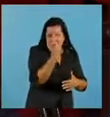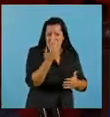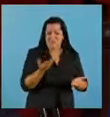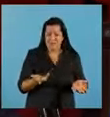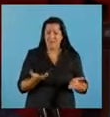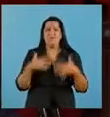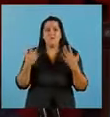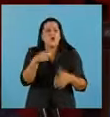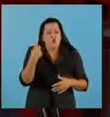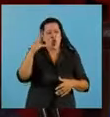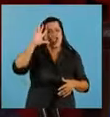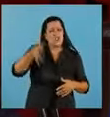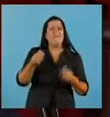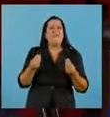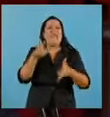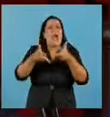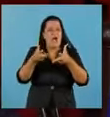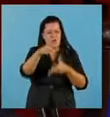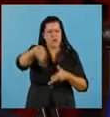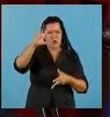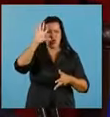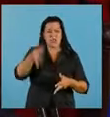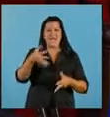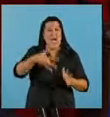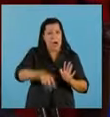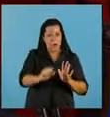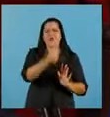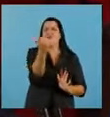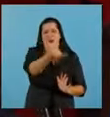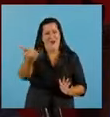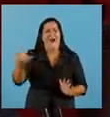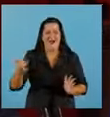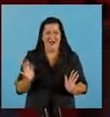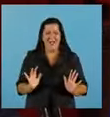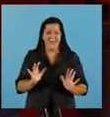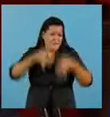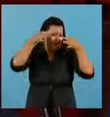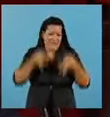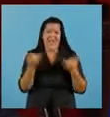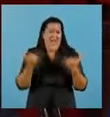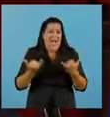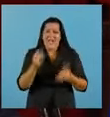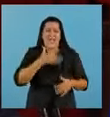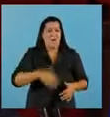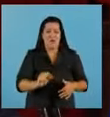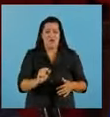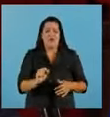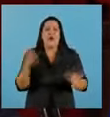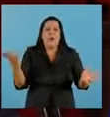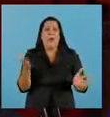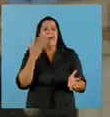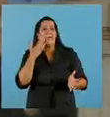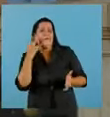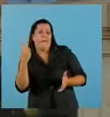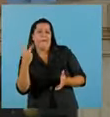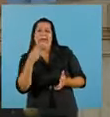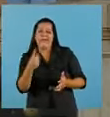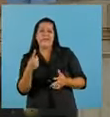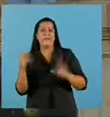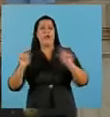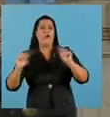Todos saben de lo que estoy hablando. El aborto sucede. Es un hecho. Y es solo esa hipocresía que a veces nos